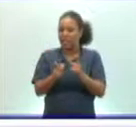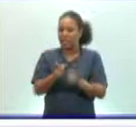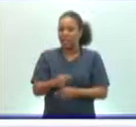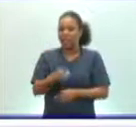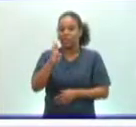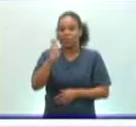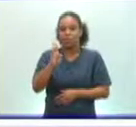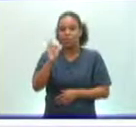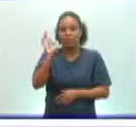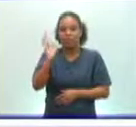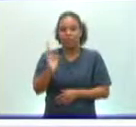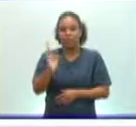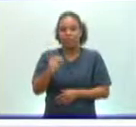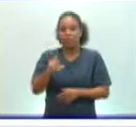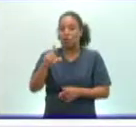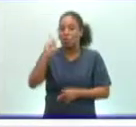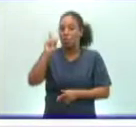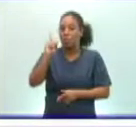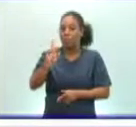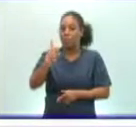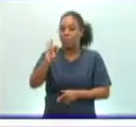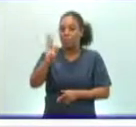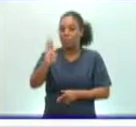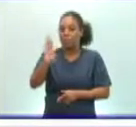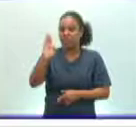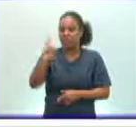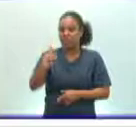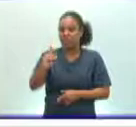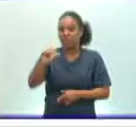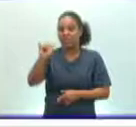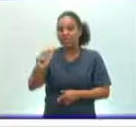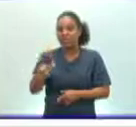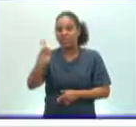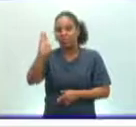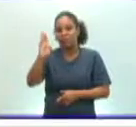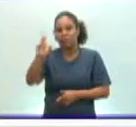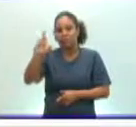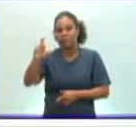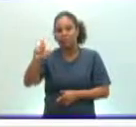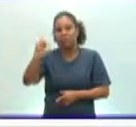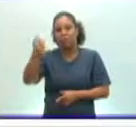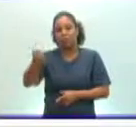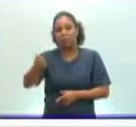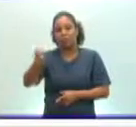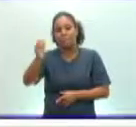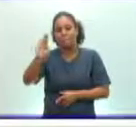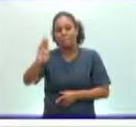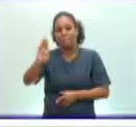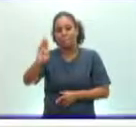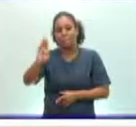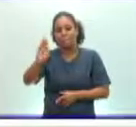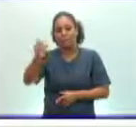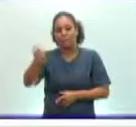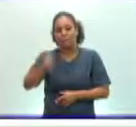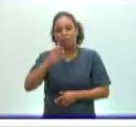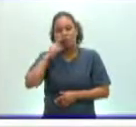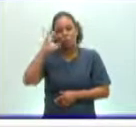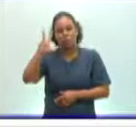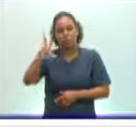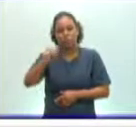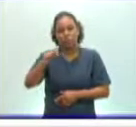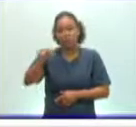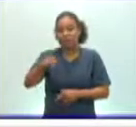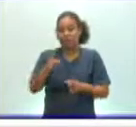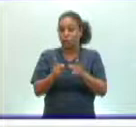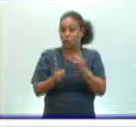El segmento BC con el segmento AB. Observa entonces. Ahora, estos